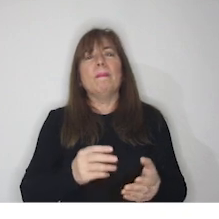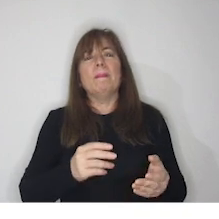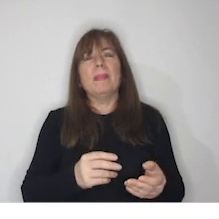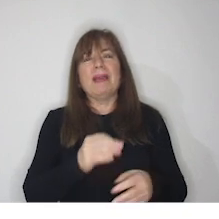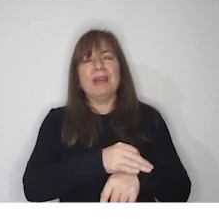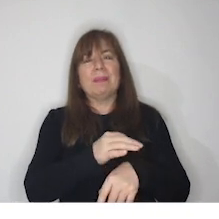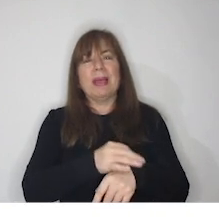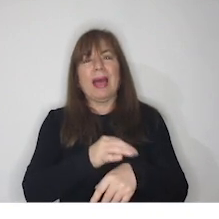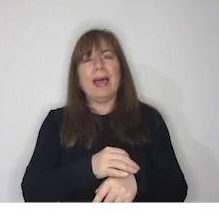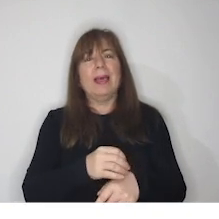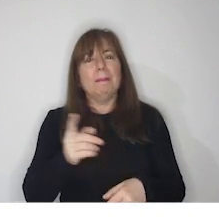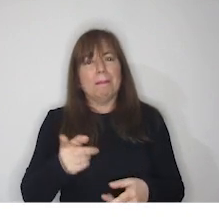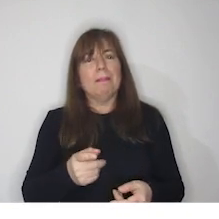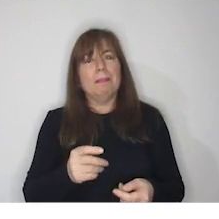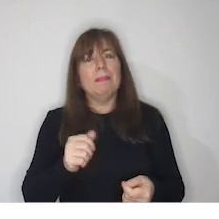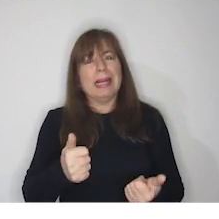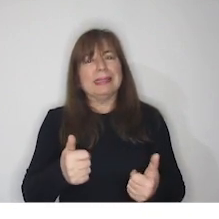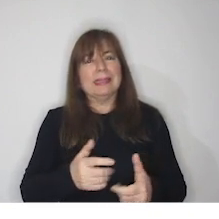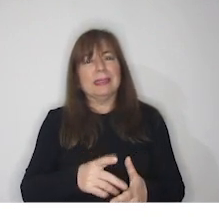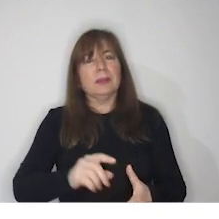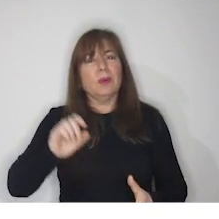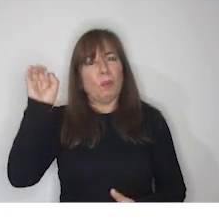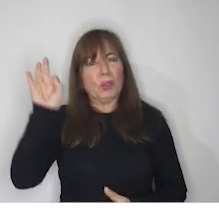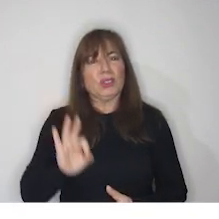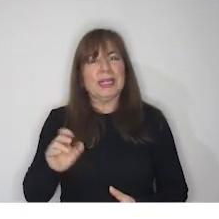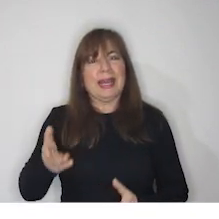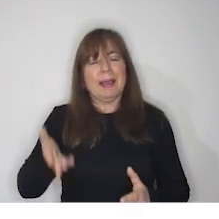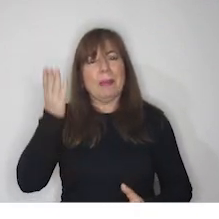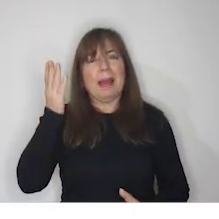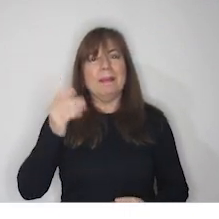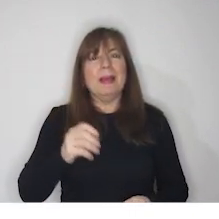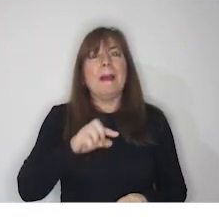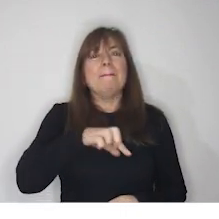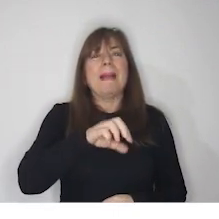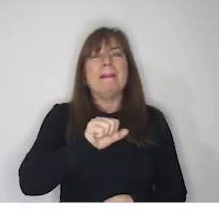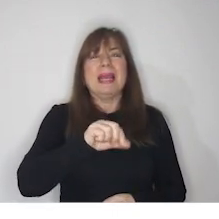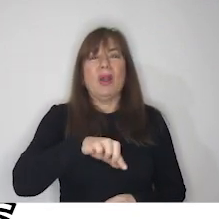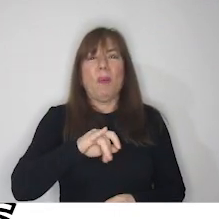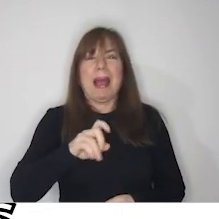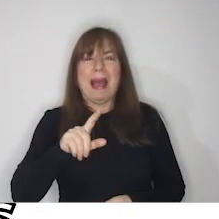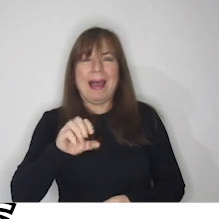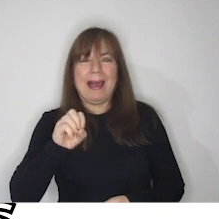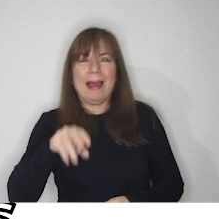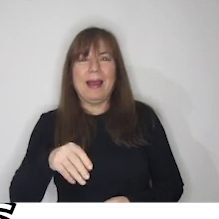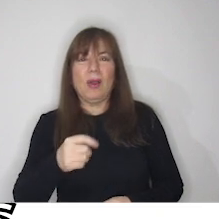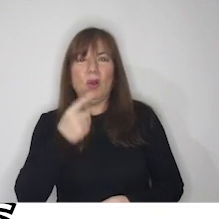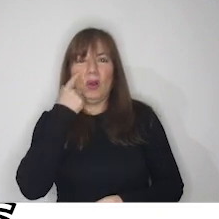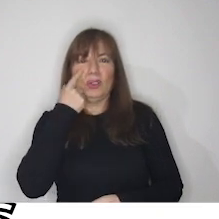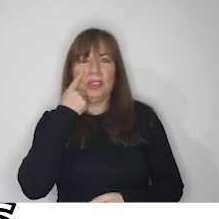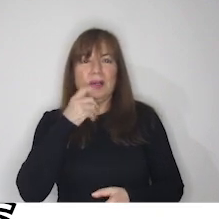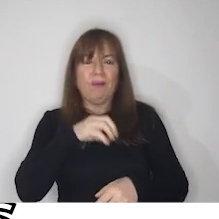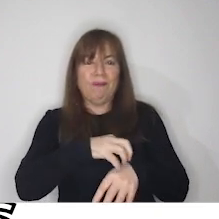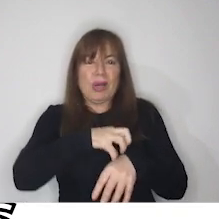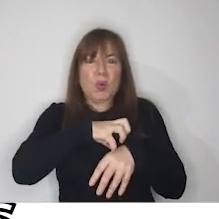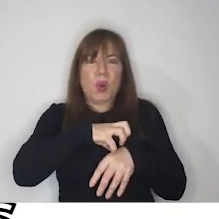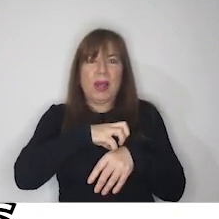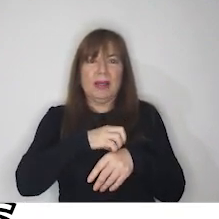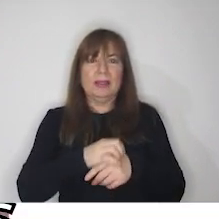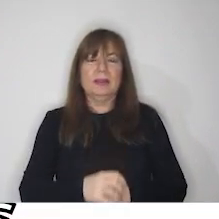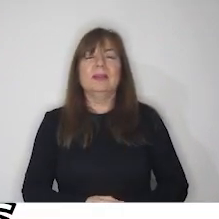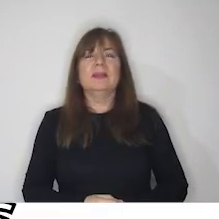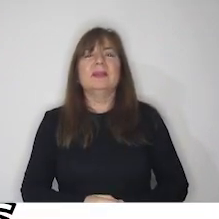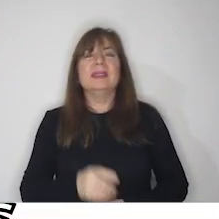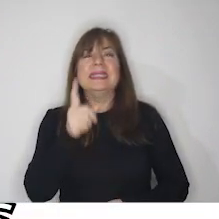el Ministerio de la Salud, las ITS más frecuentes en Chile son el condiloma acuminado, causado por el